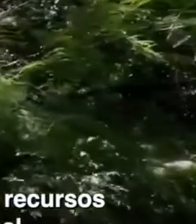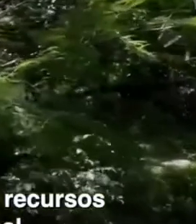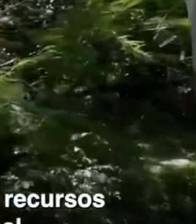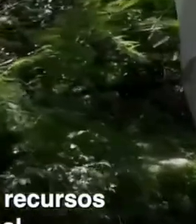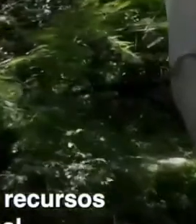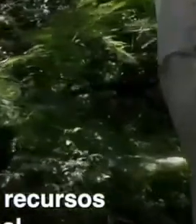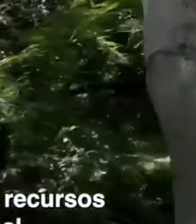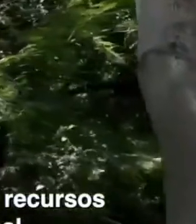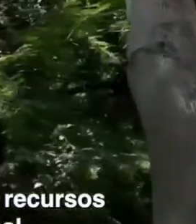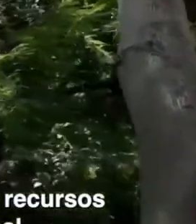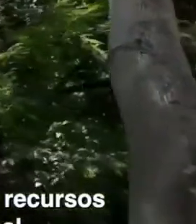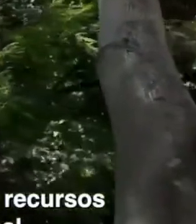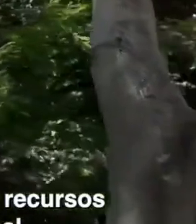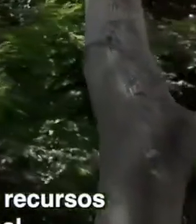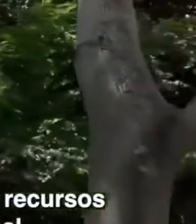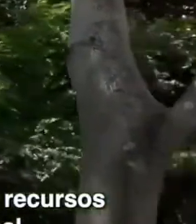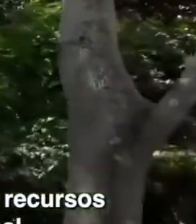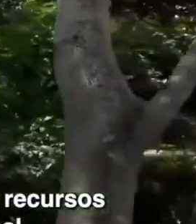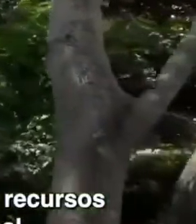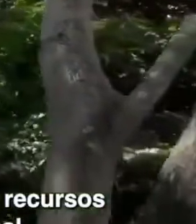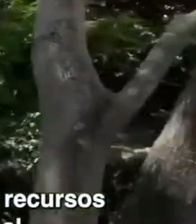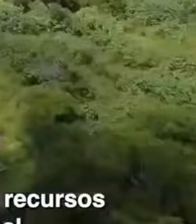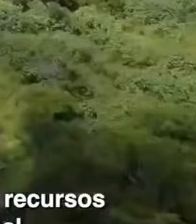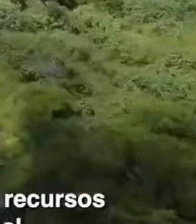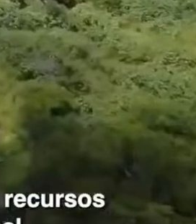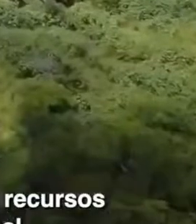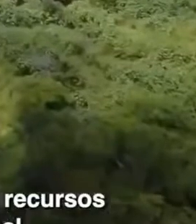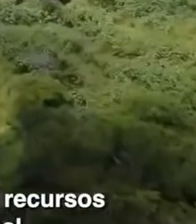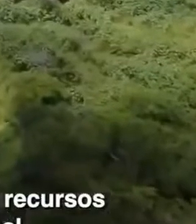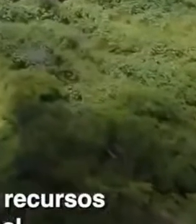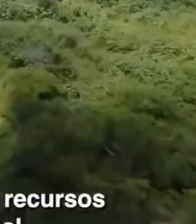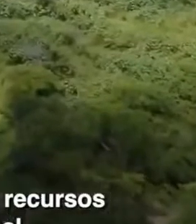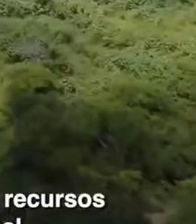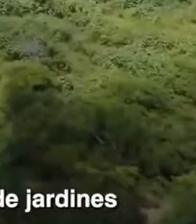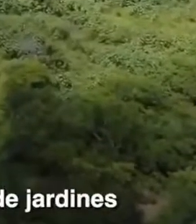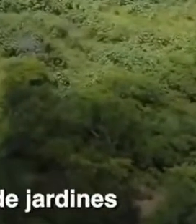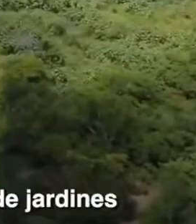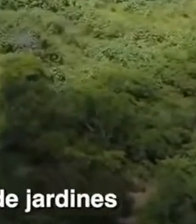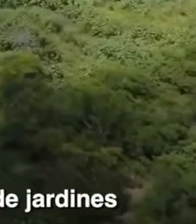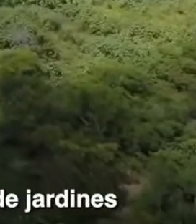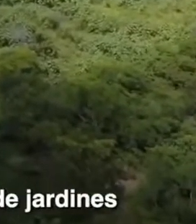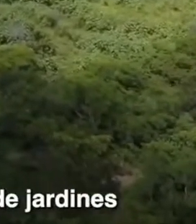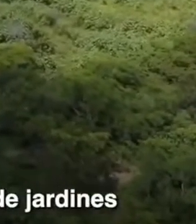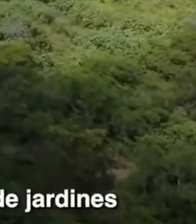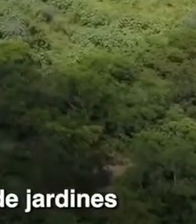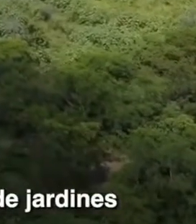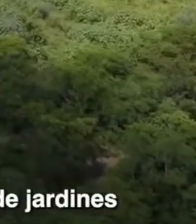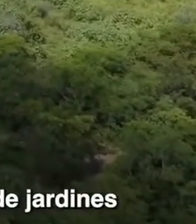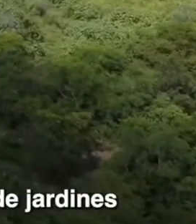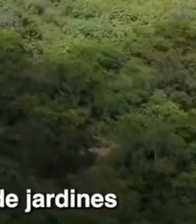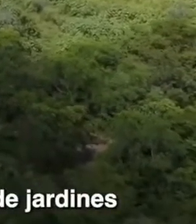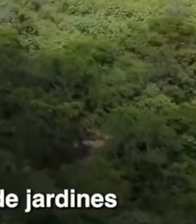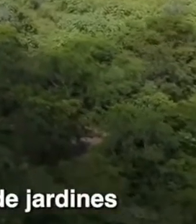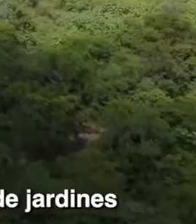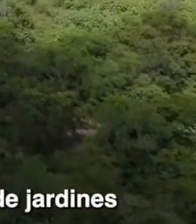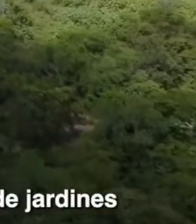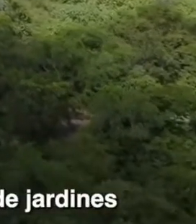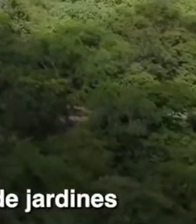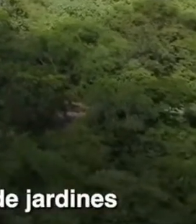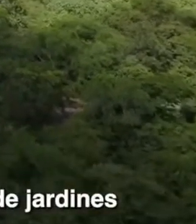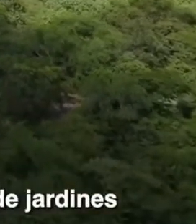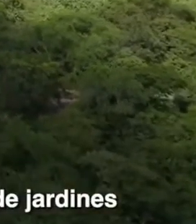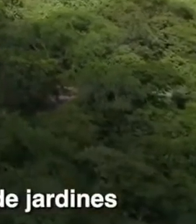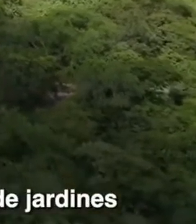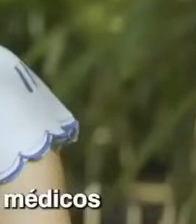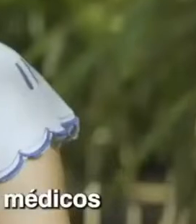de conservación de los recursos utilizados dentro de la medicina tradicional. Entonces, para eso yo voy a estar en contacto con una red de